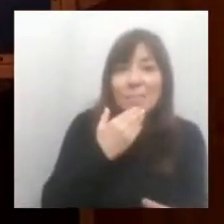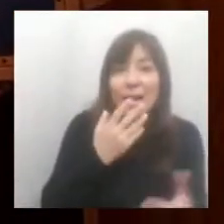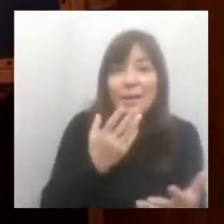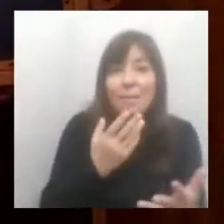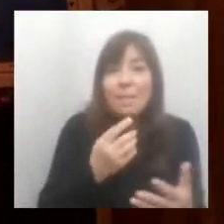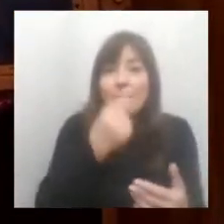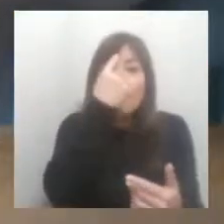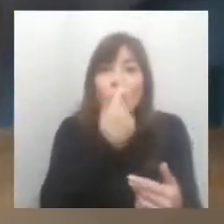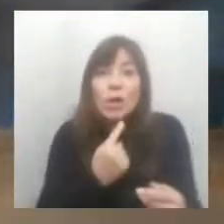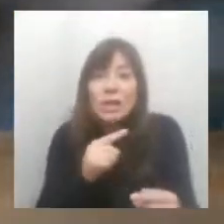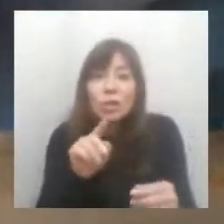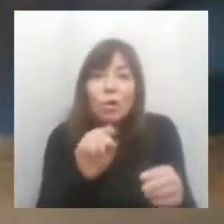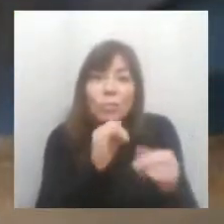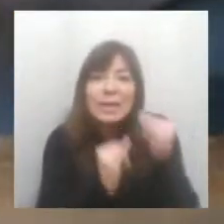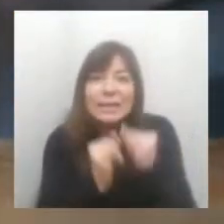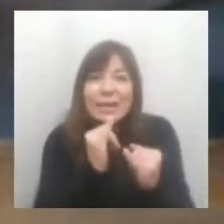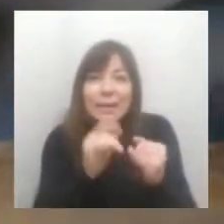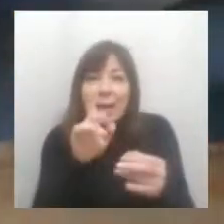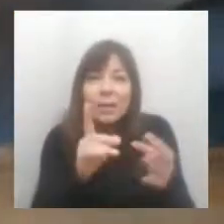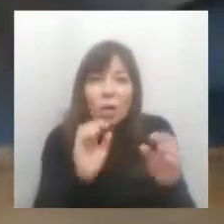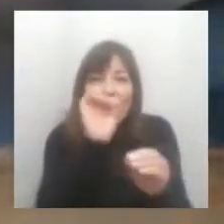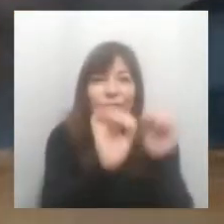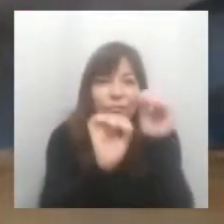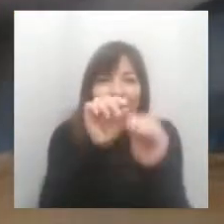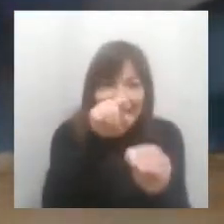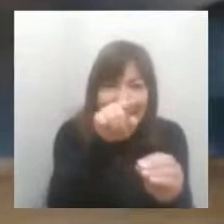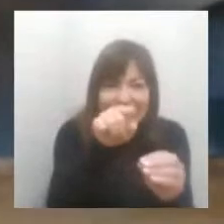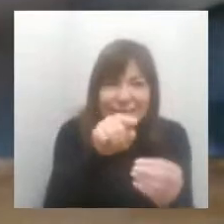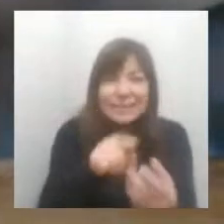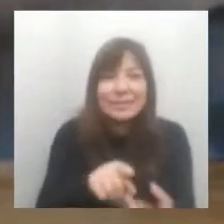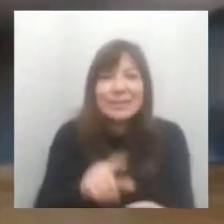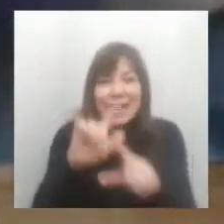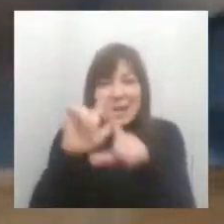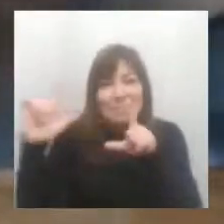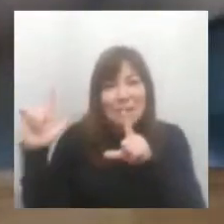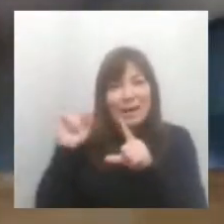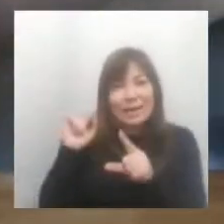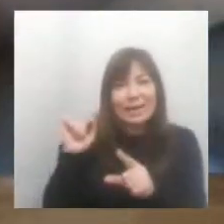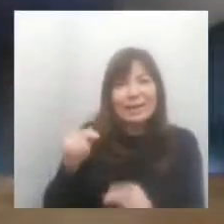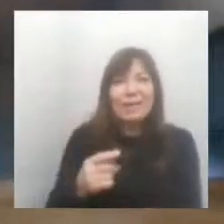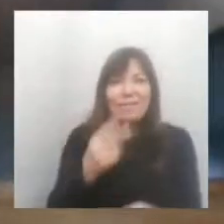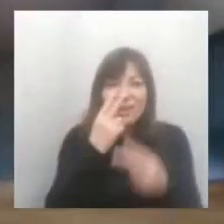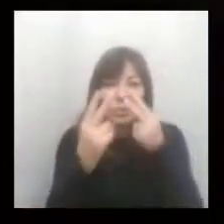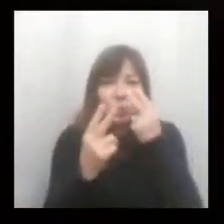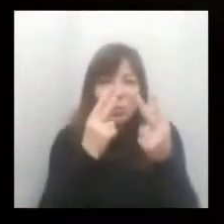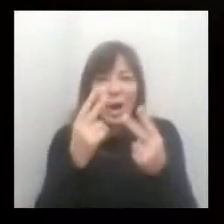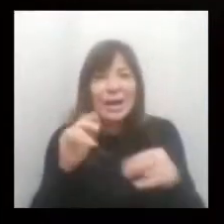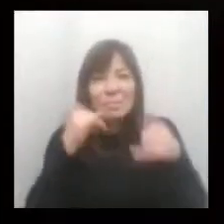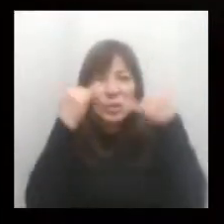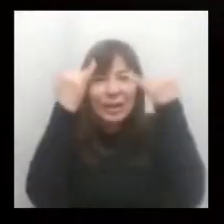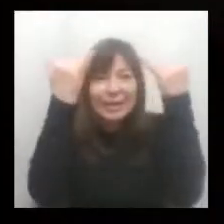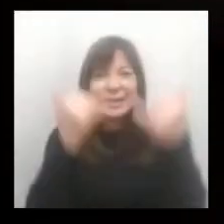elementos muy importantes que queremos compartir en esta sala y que también es muy visual y muy entretenida.